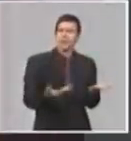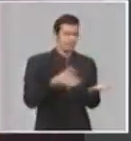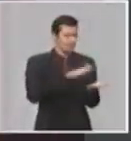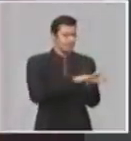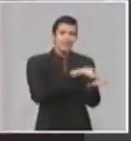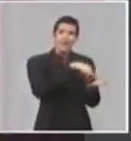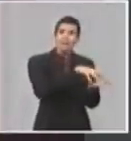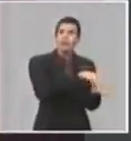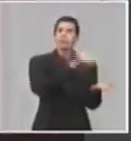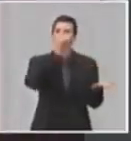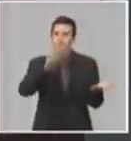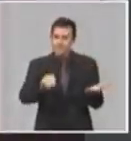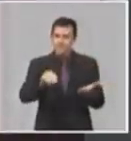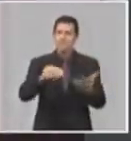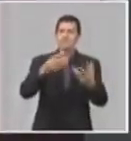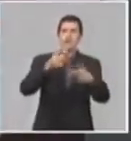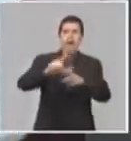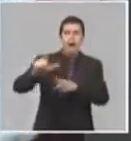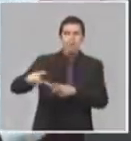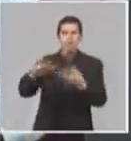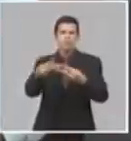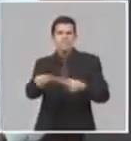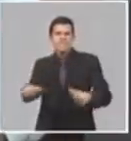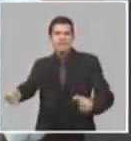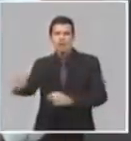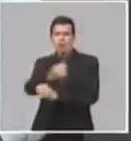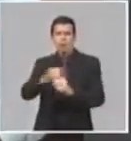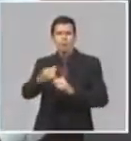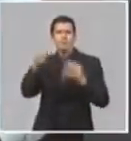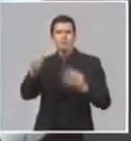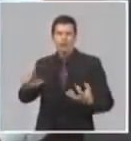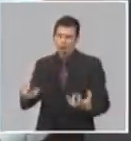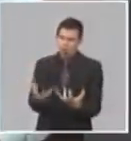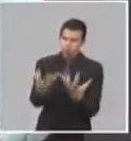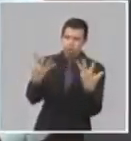en divisa que ayude a reproducir de manera ampliada